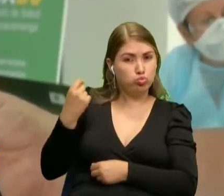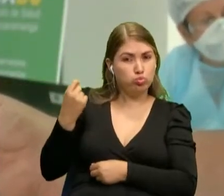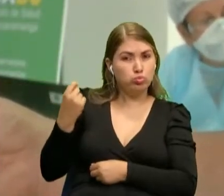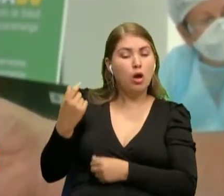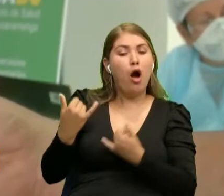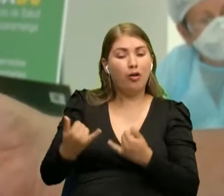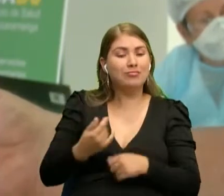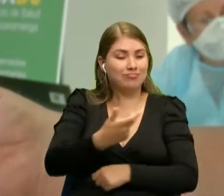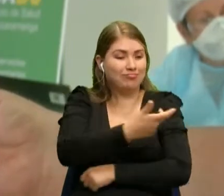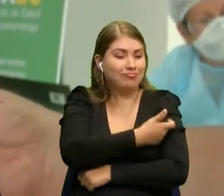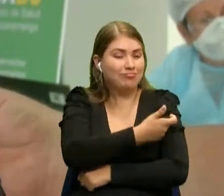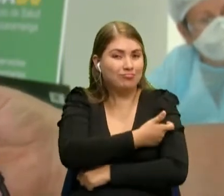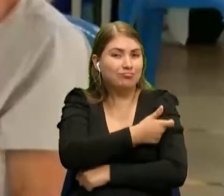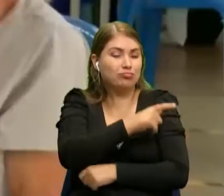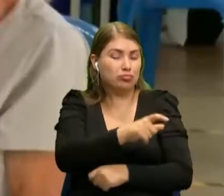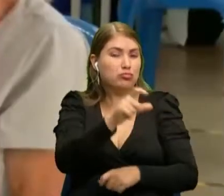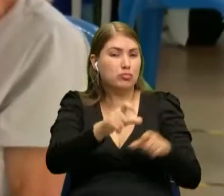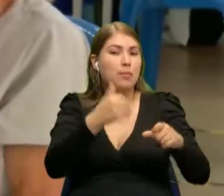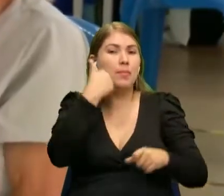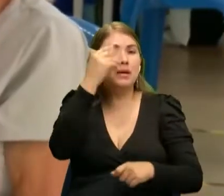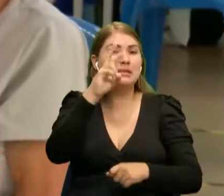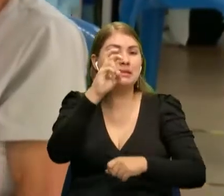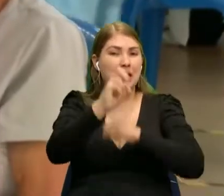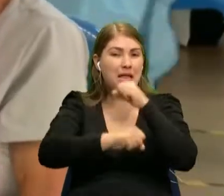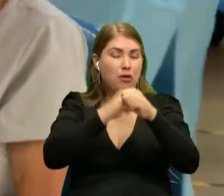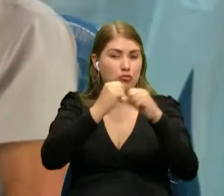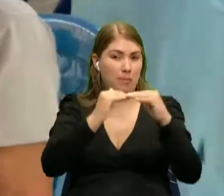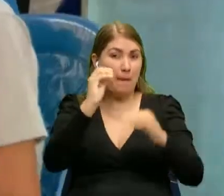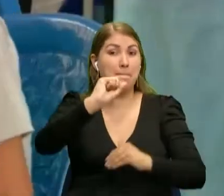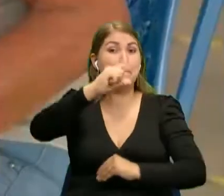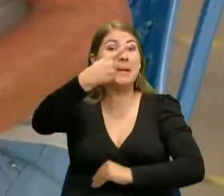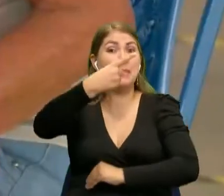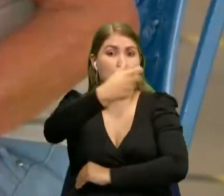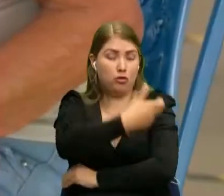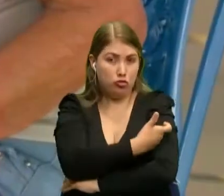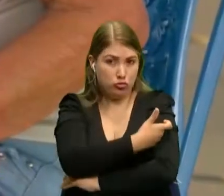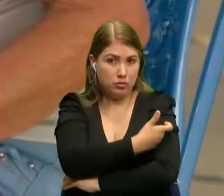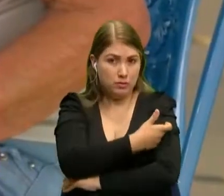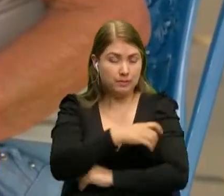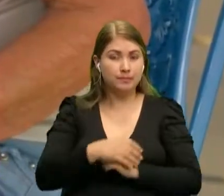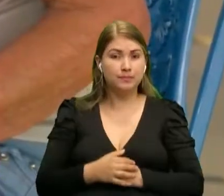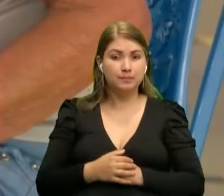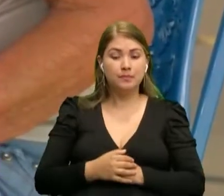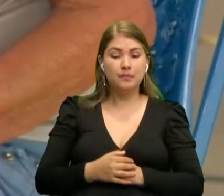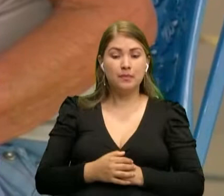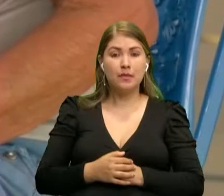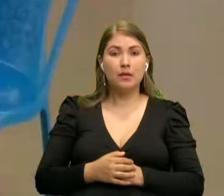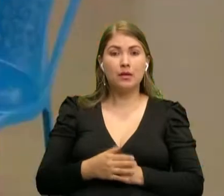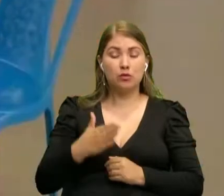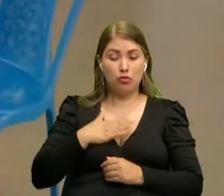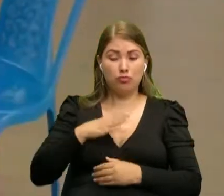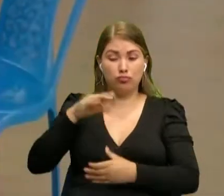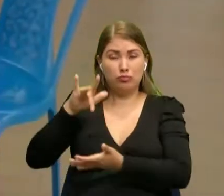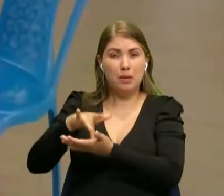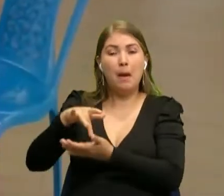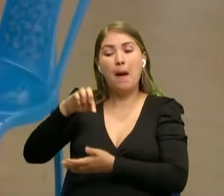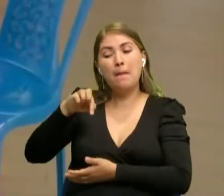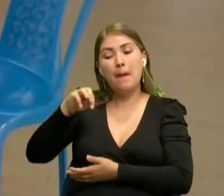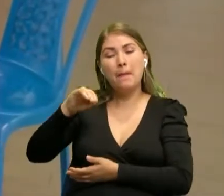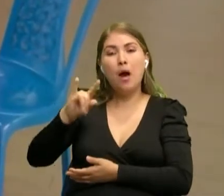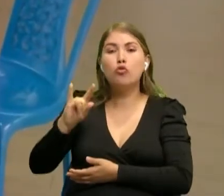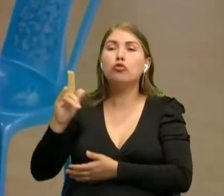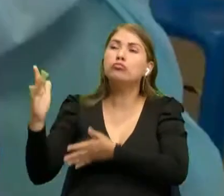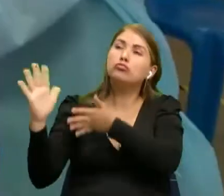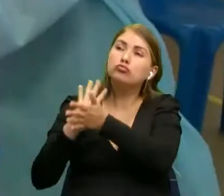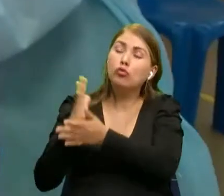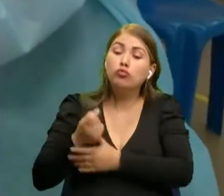la que estamos aplicando para la población mayor de 70 años de primera dosis. Igualmente, en el PMU que estoy participando, nos están informando que